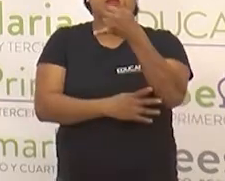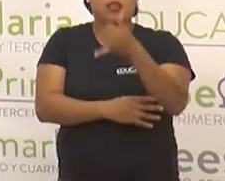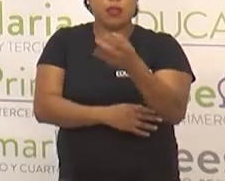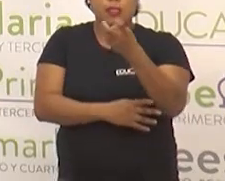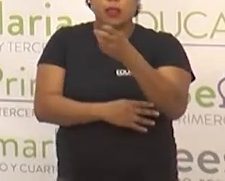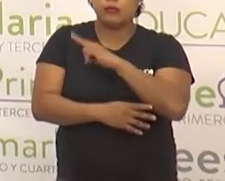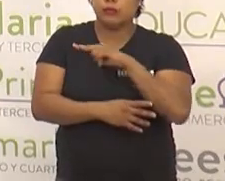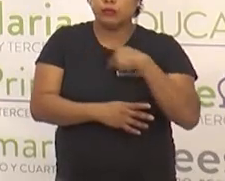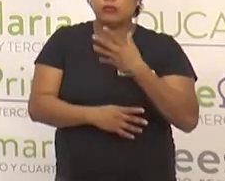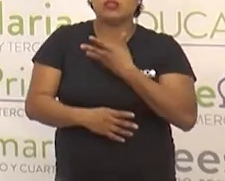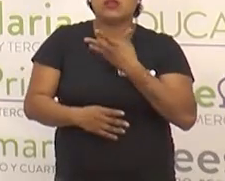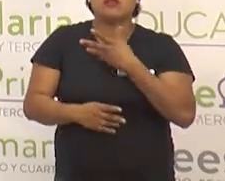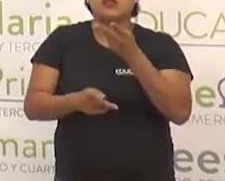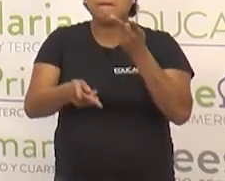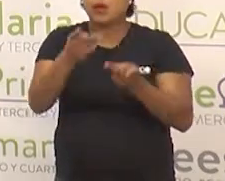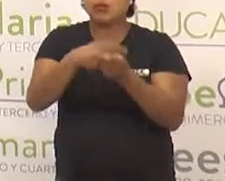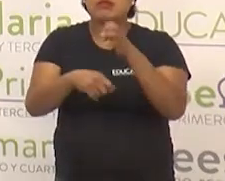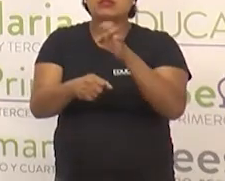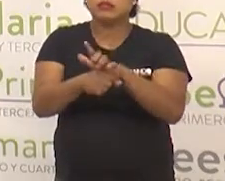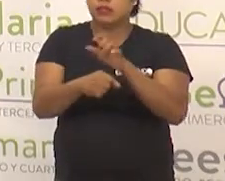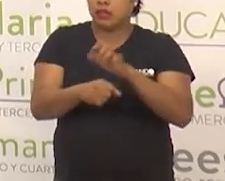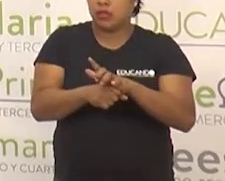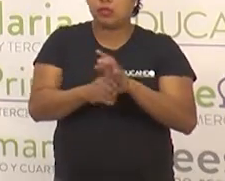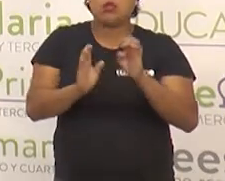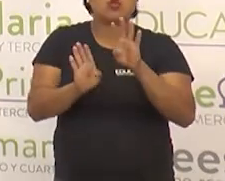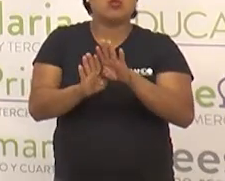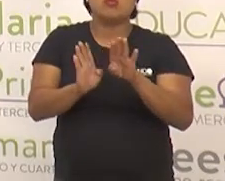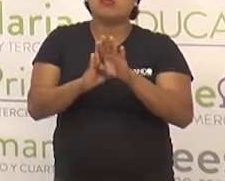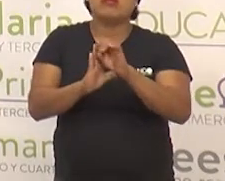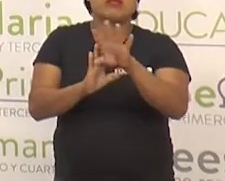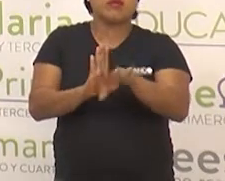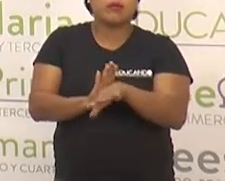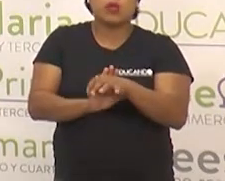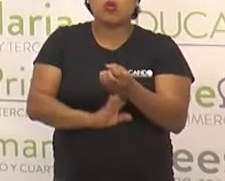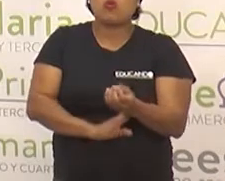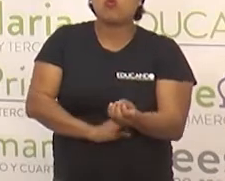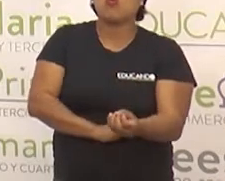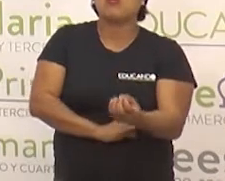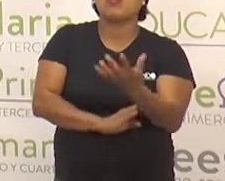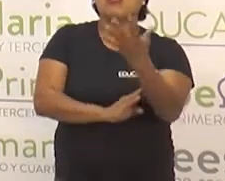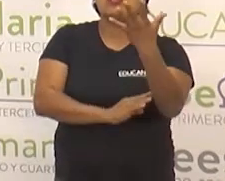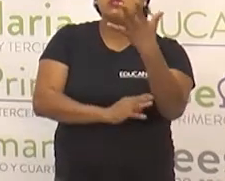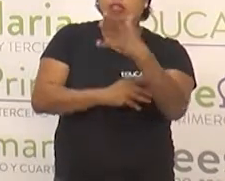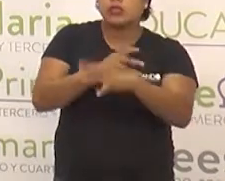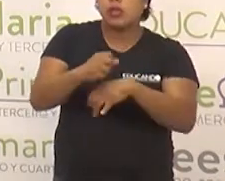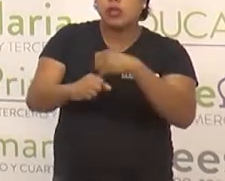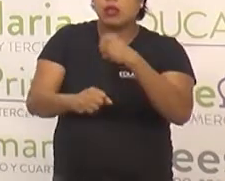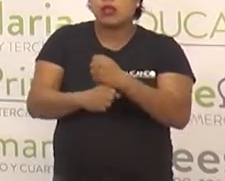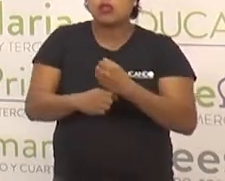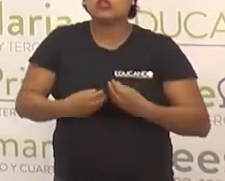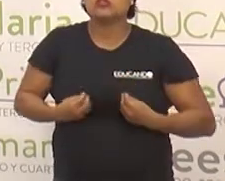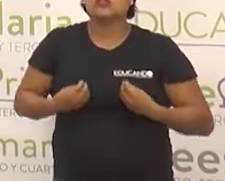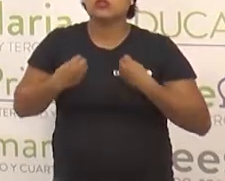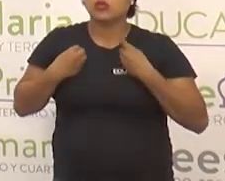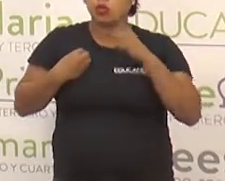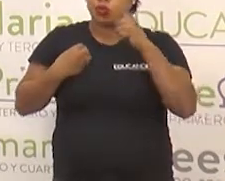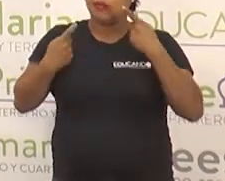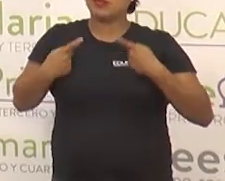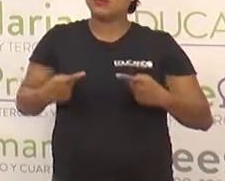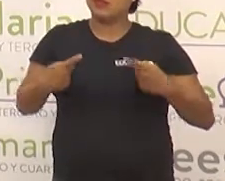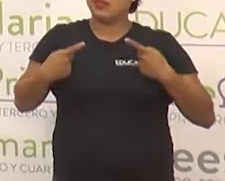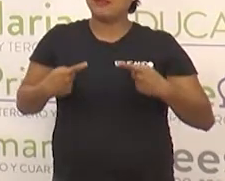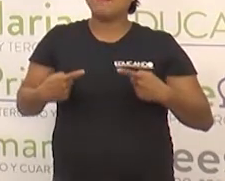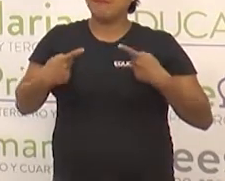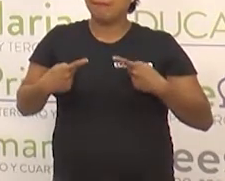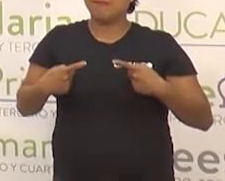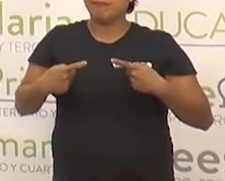Y tenemos algunas preguntas específicas, como ¿cuántos años vive un ser